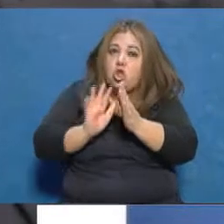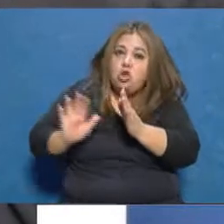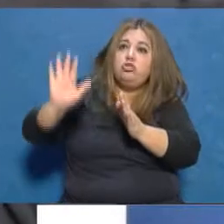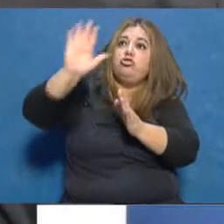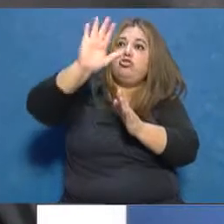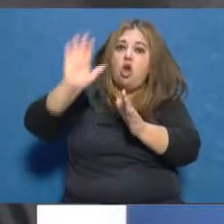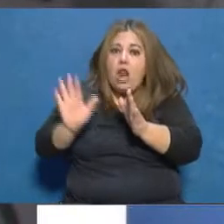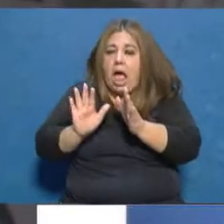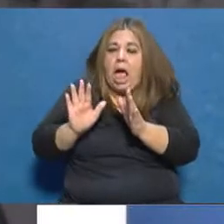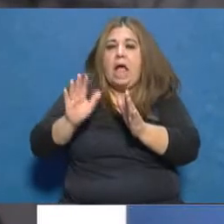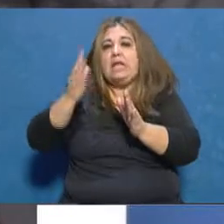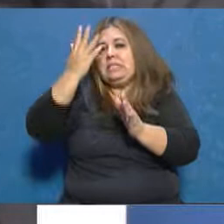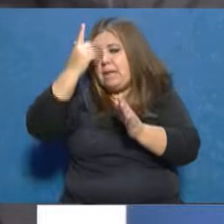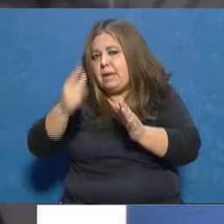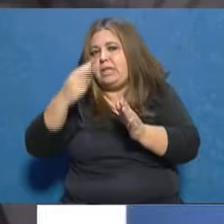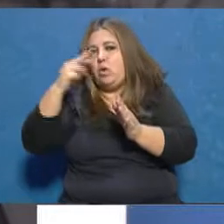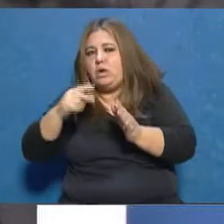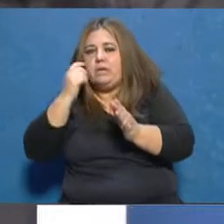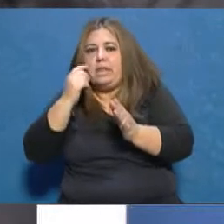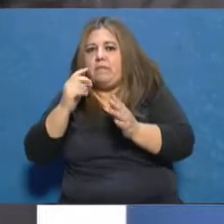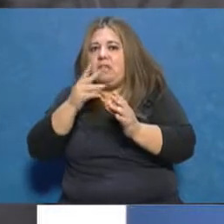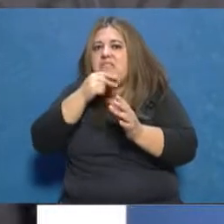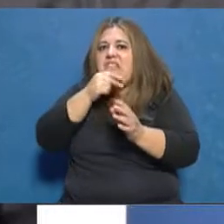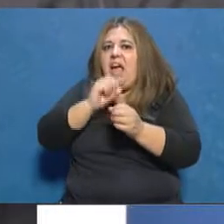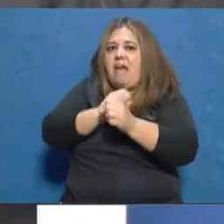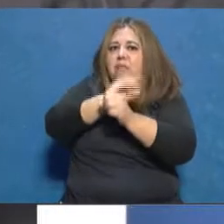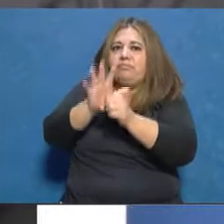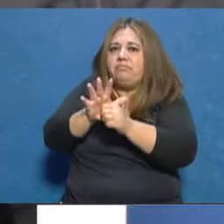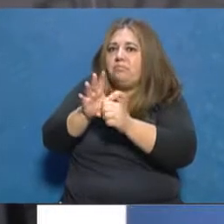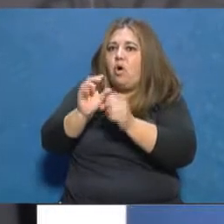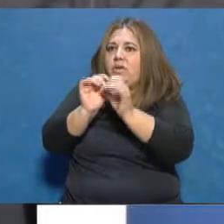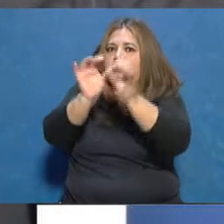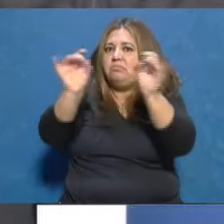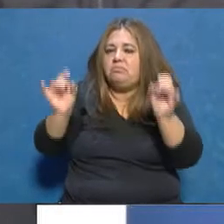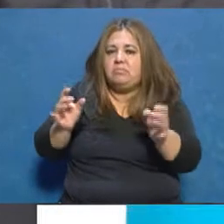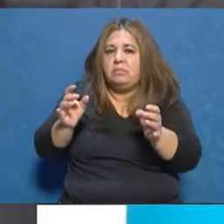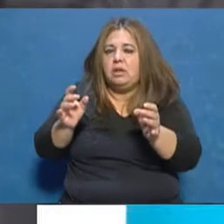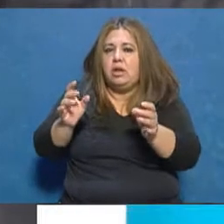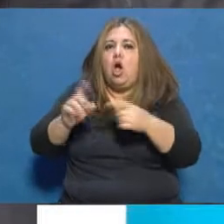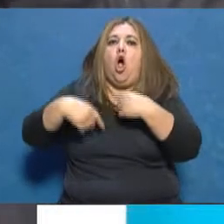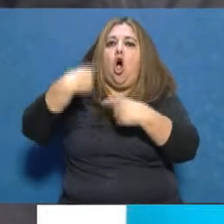COVID, entonces, y se permitió la apertura de otros comercios y